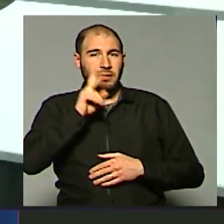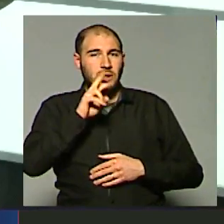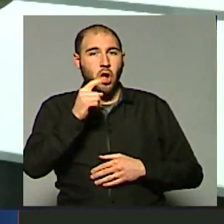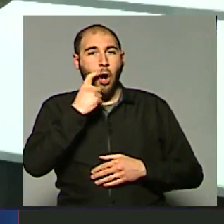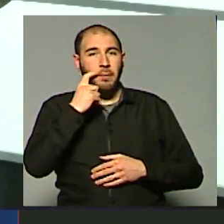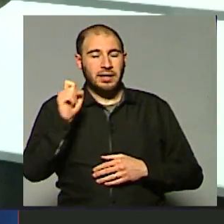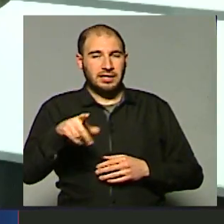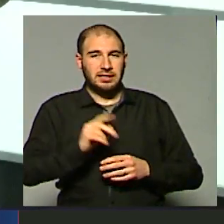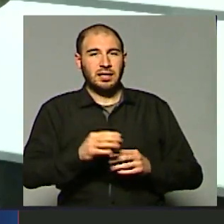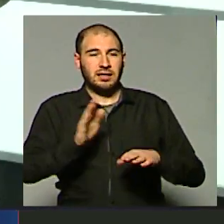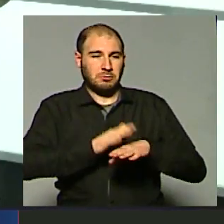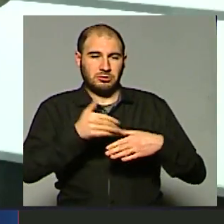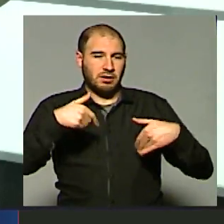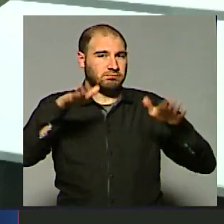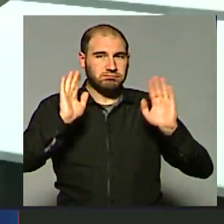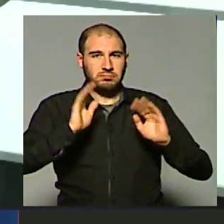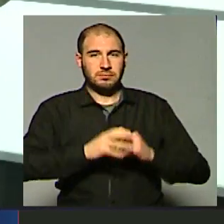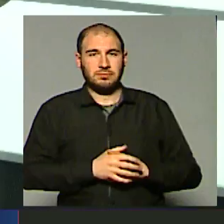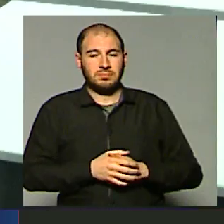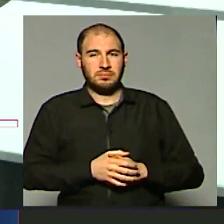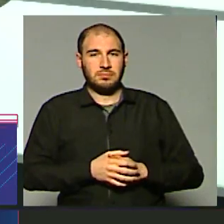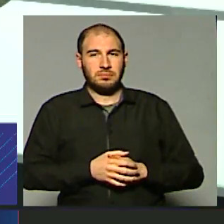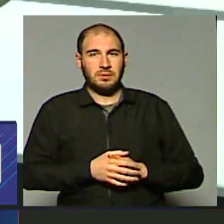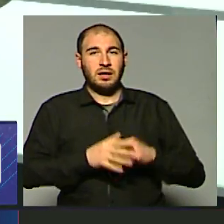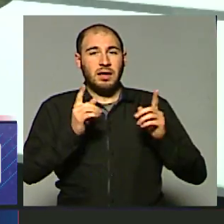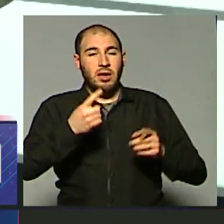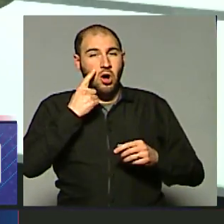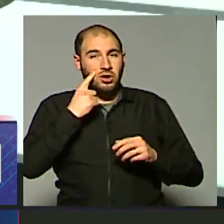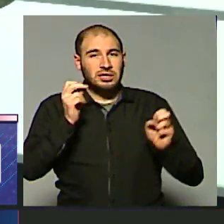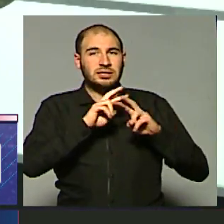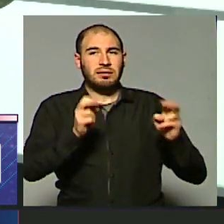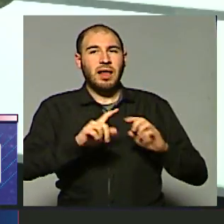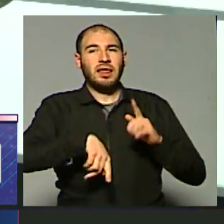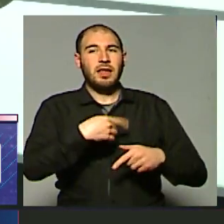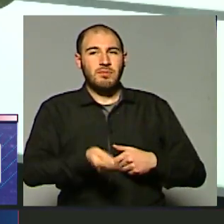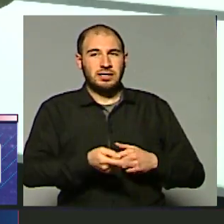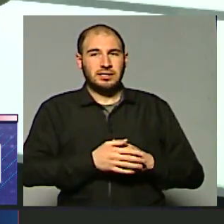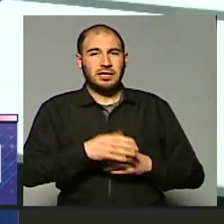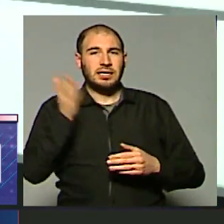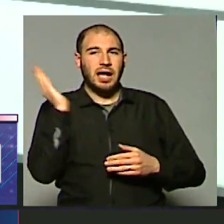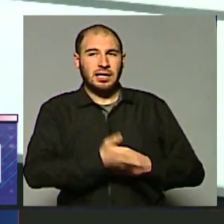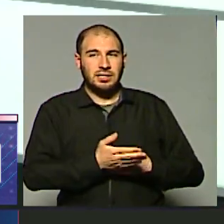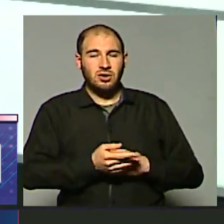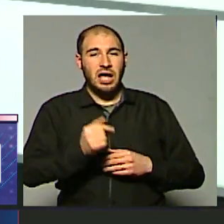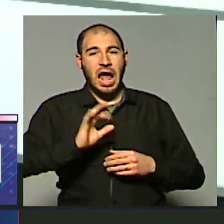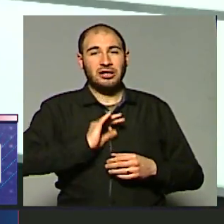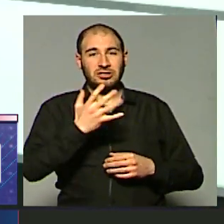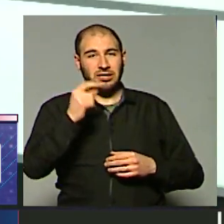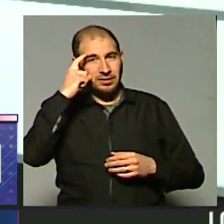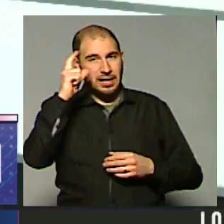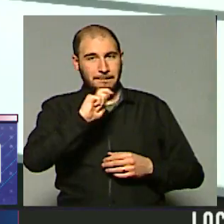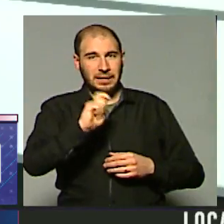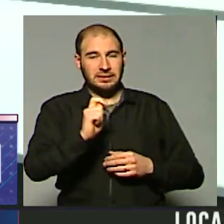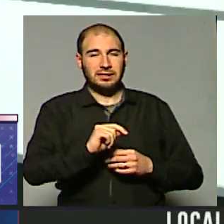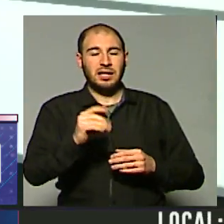Amado Boudou desligándose de todas las acusaciones y conociendo lo que tiene que ver con después la pena que le cabe de 5 años y 10 meses